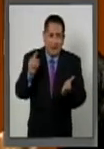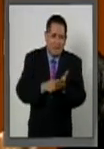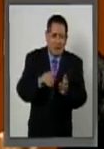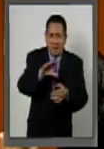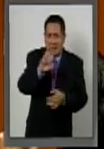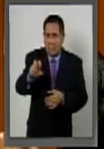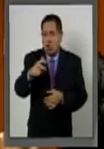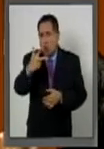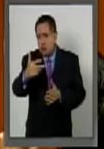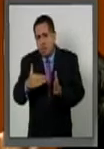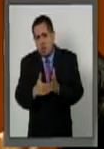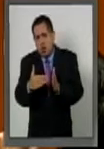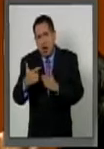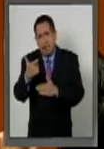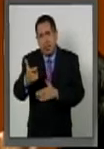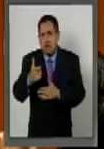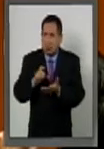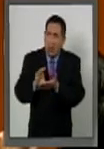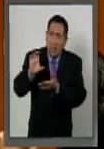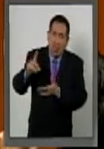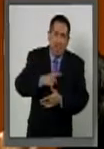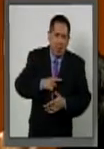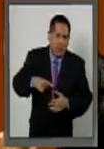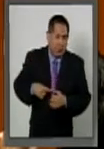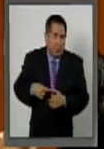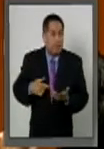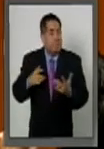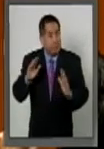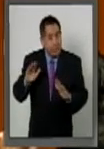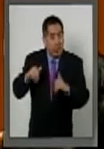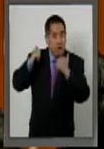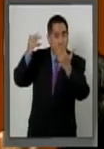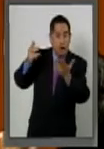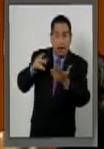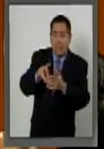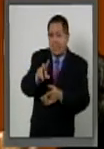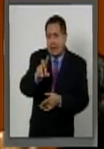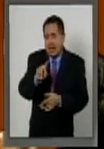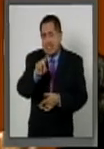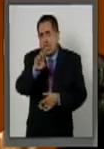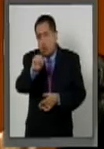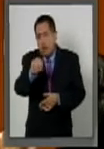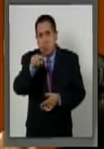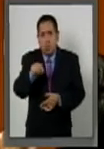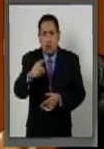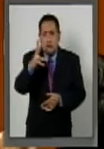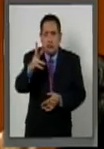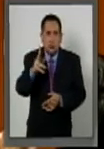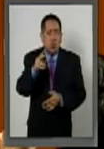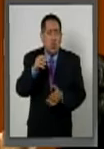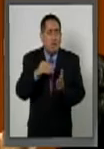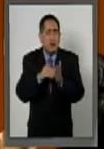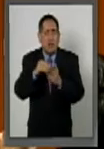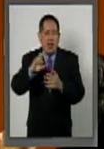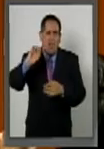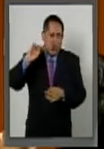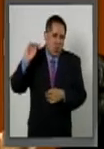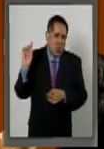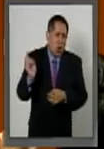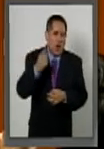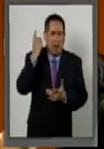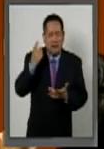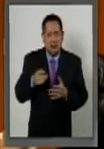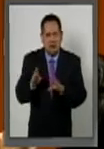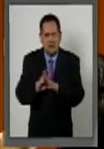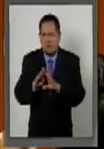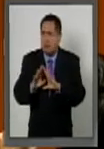1.508 millones de pesos, la deuda externa 39.5 millones de dólares, dando